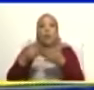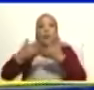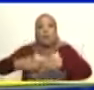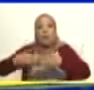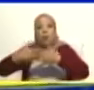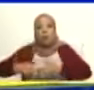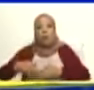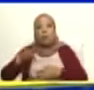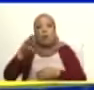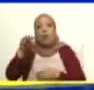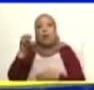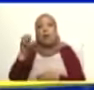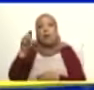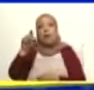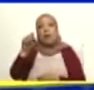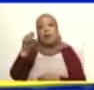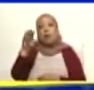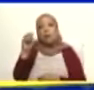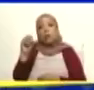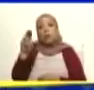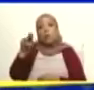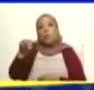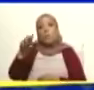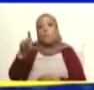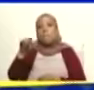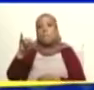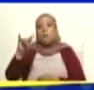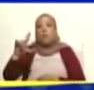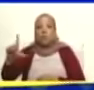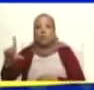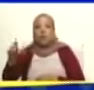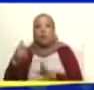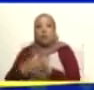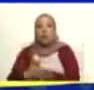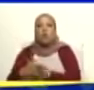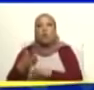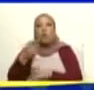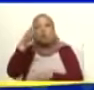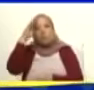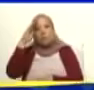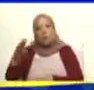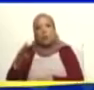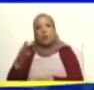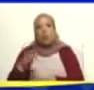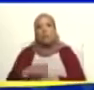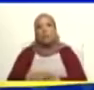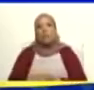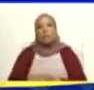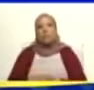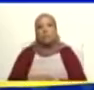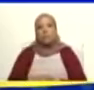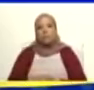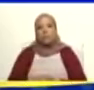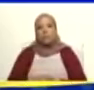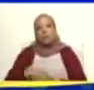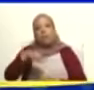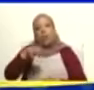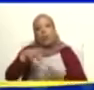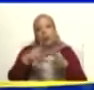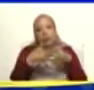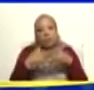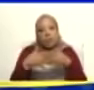dueña del gobierno y de las fuerzas militares de Estados